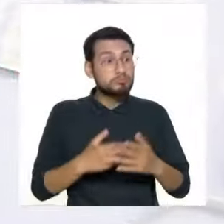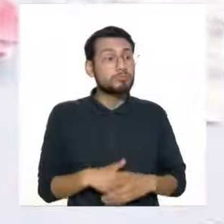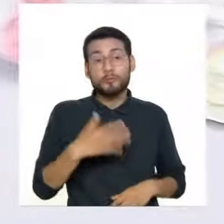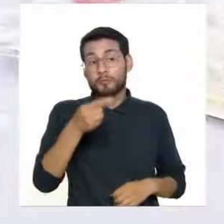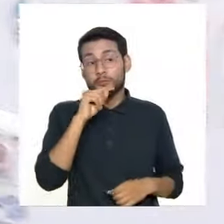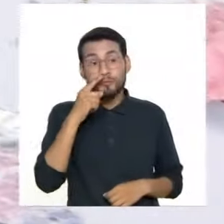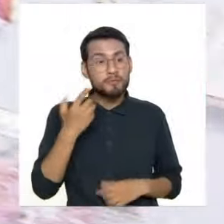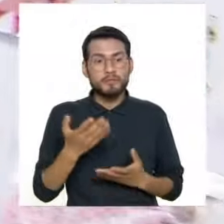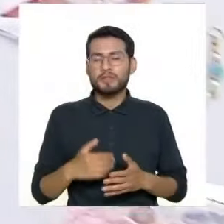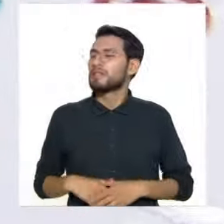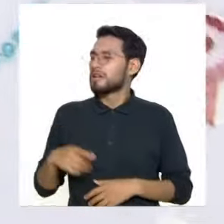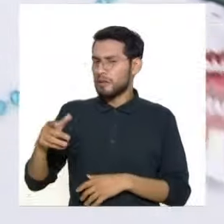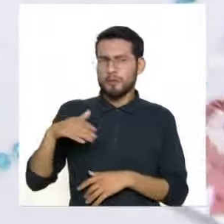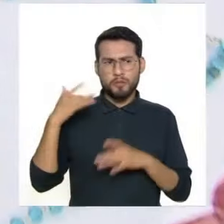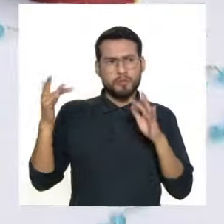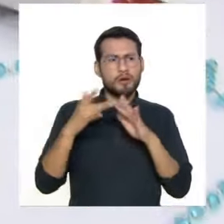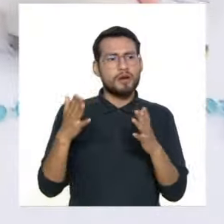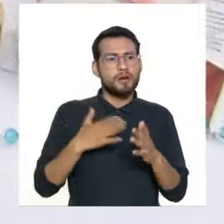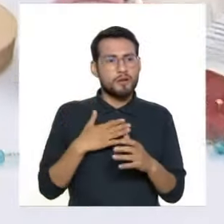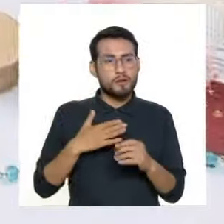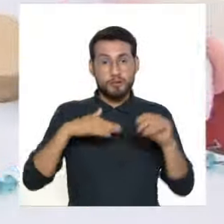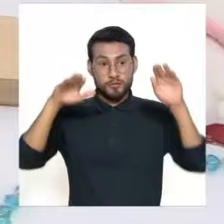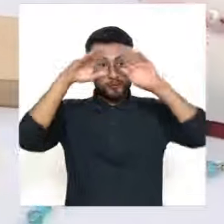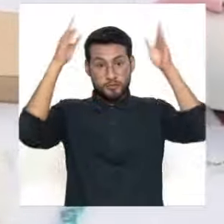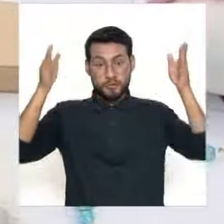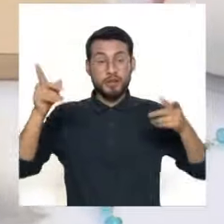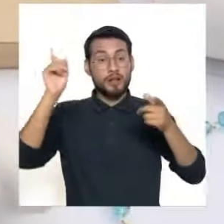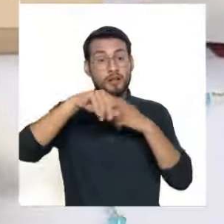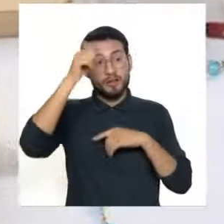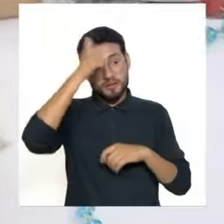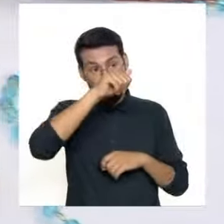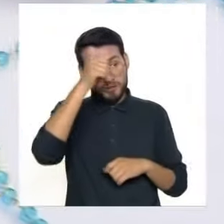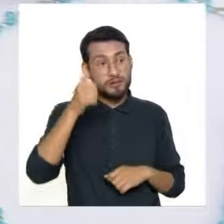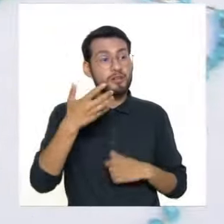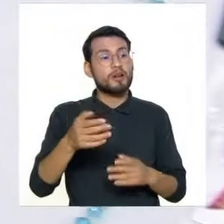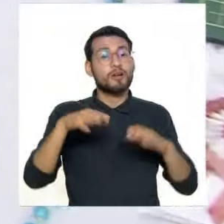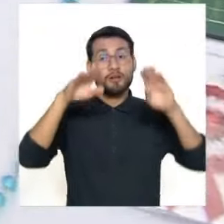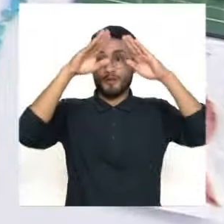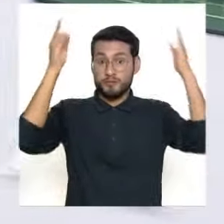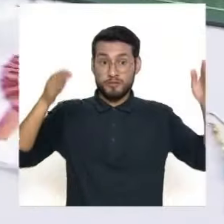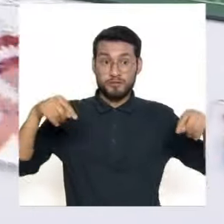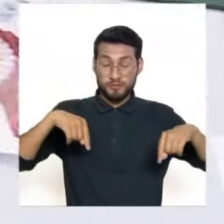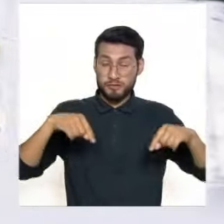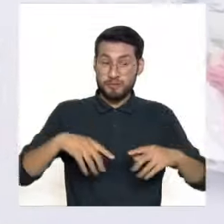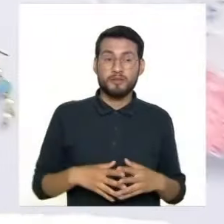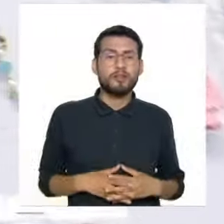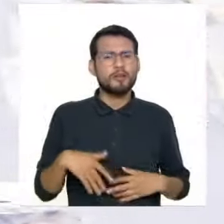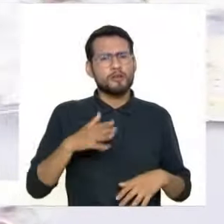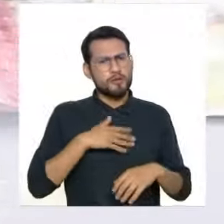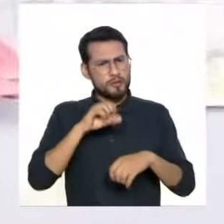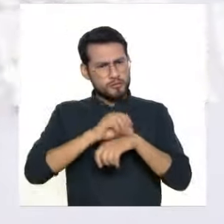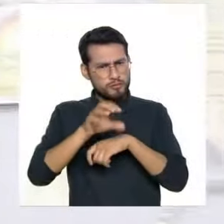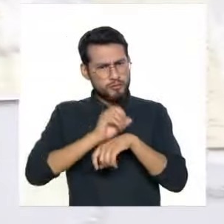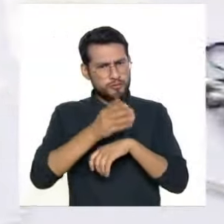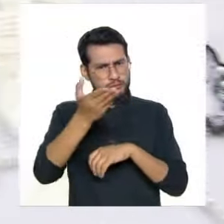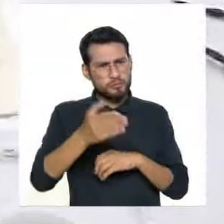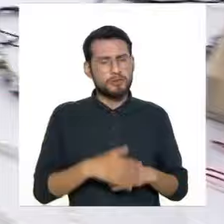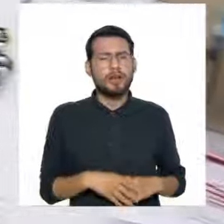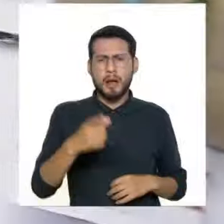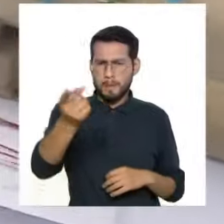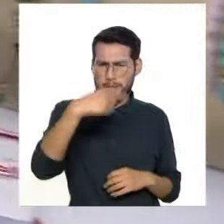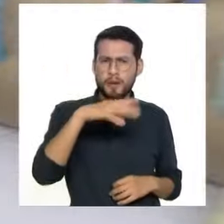niña ya pueden ubicarme aquí en mi acá en tu módulo hasta el domingo hasta el domingo en el módulo no y Les recomiendo eh